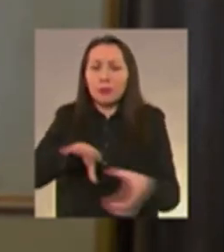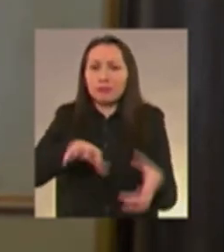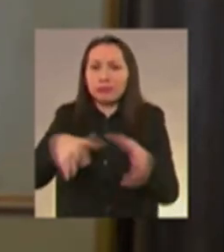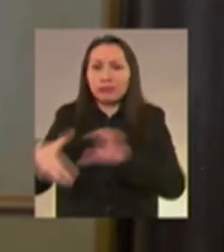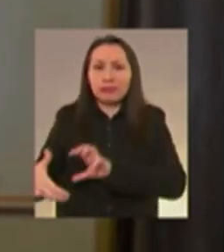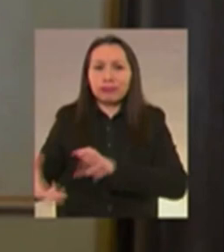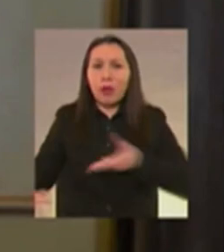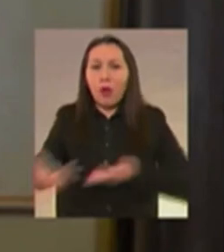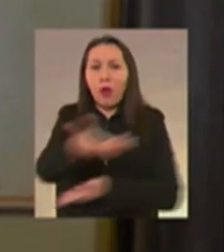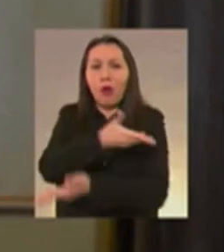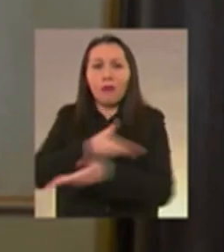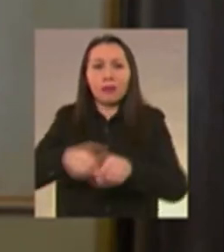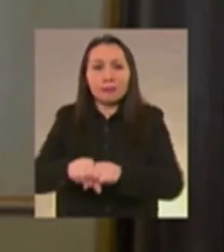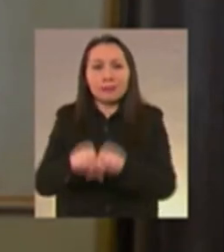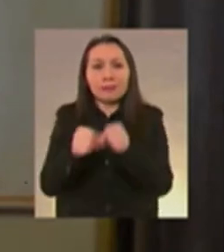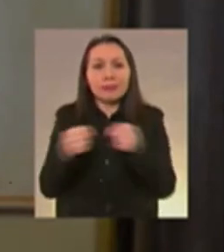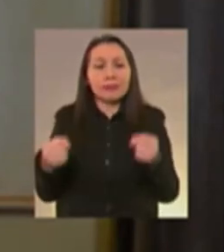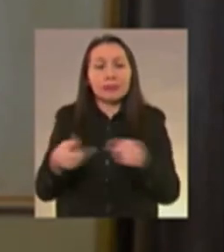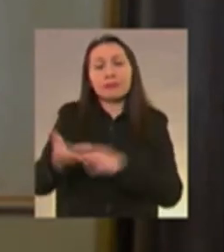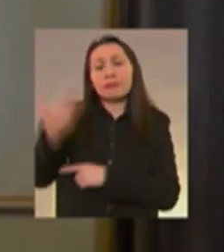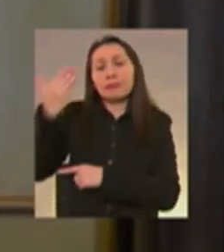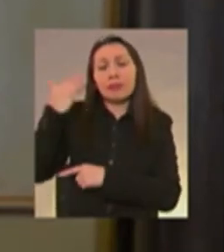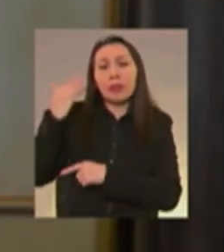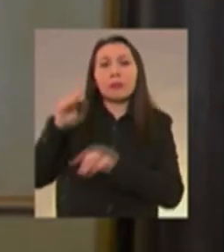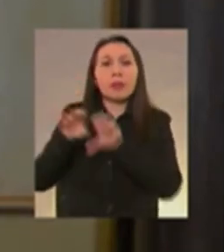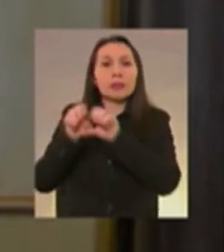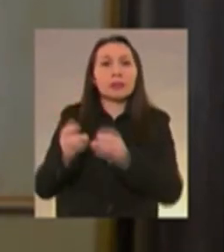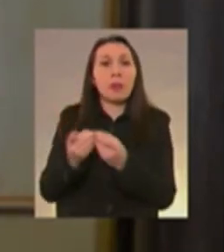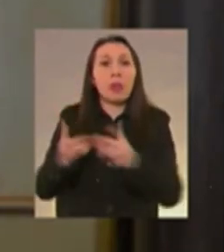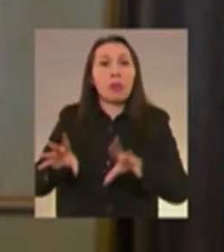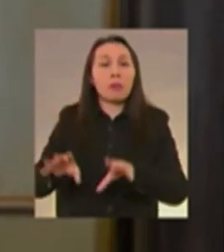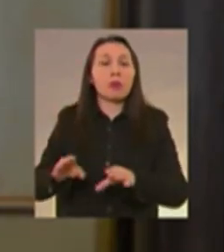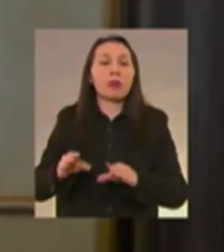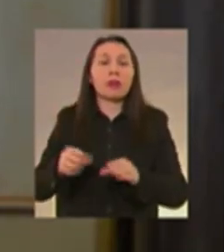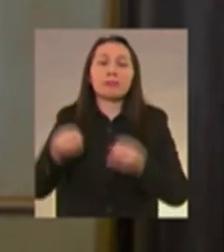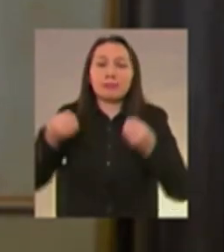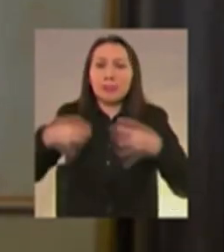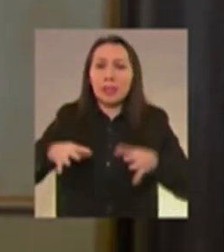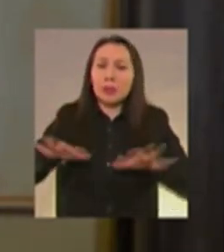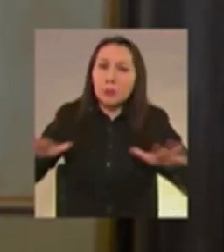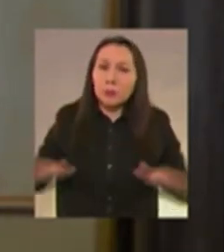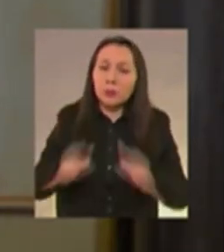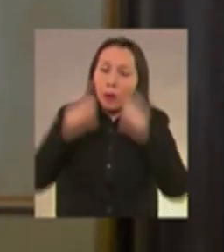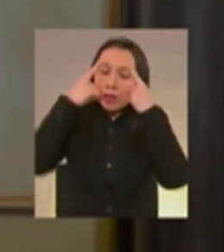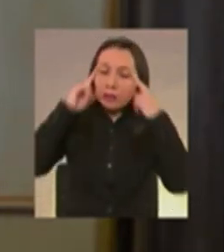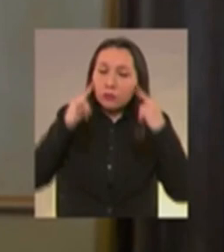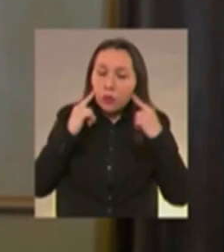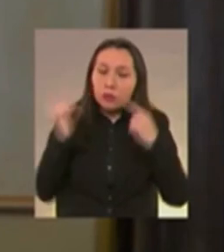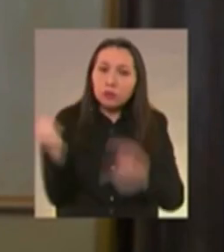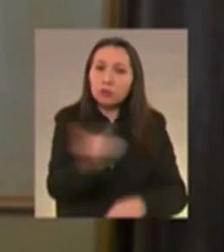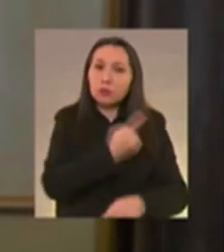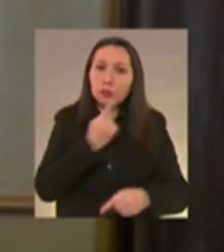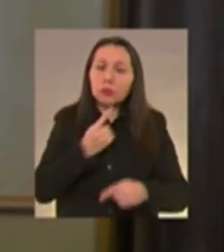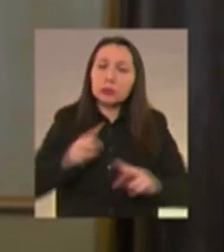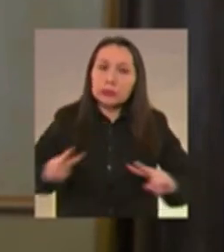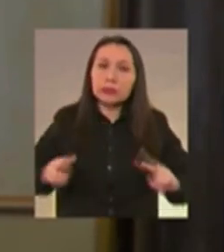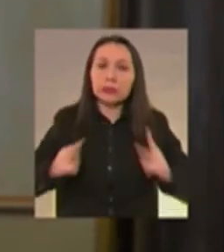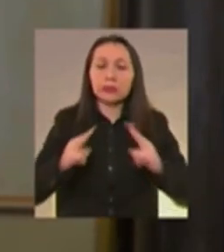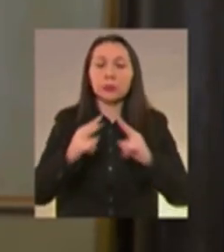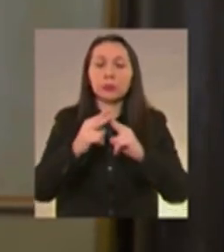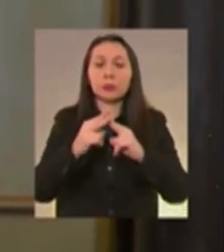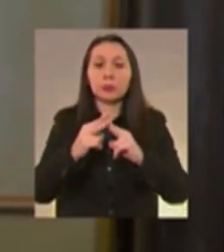convivencia y que acabaron en el pasado con el sistema democrático que con tanto esfuerzo hemos estado construyendo.